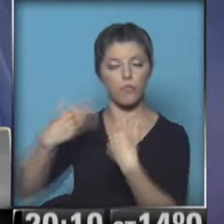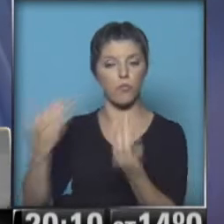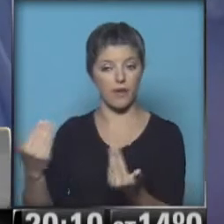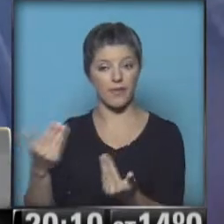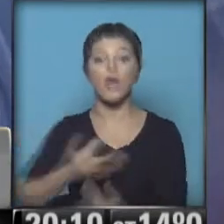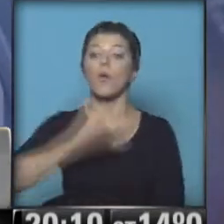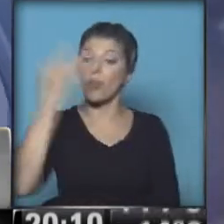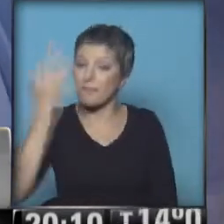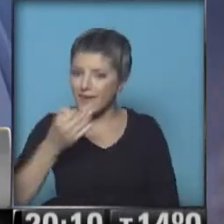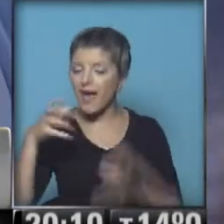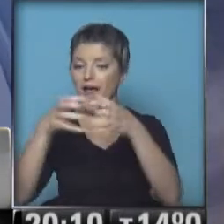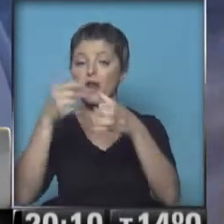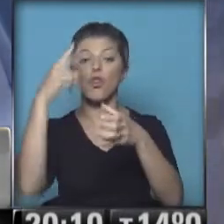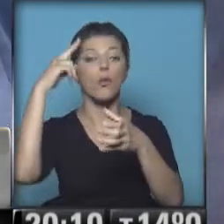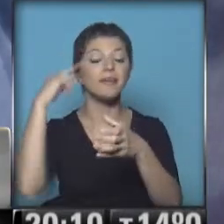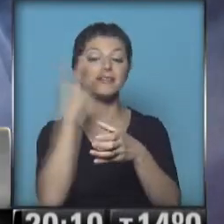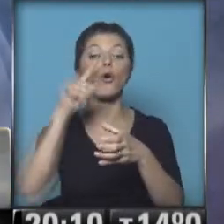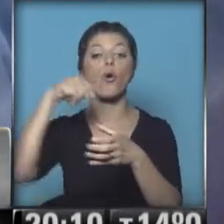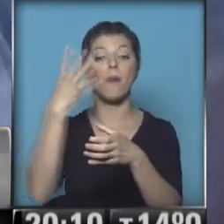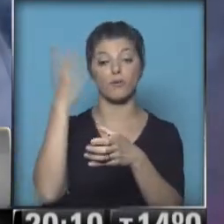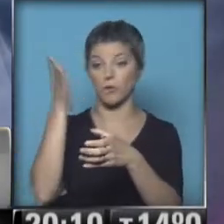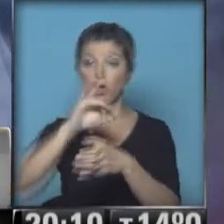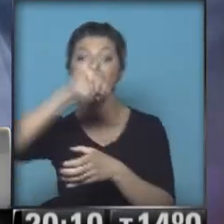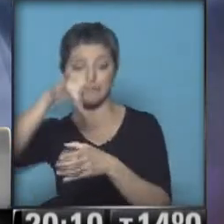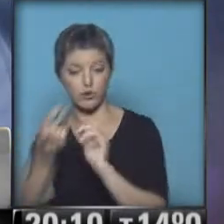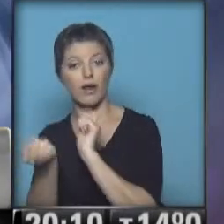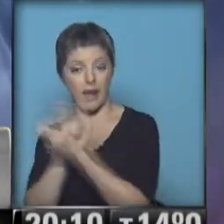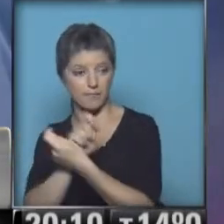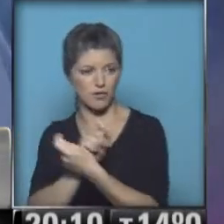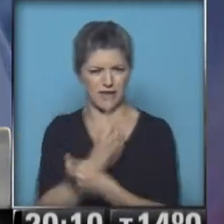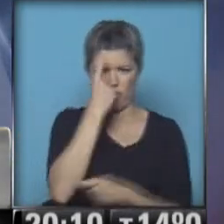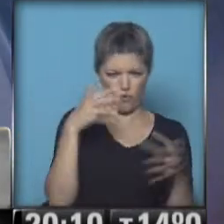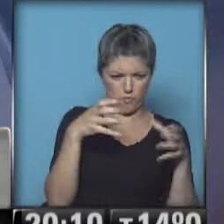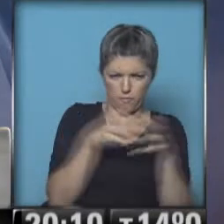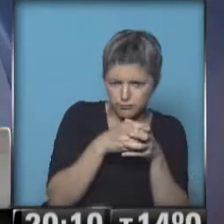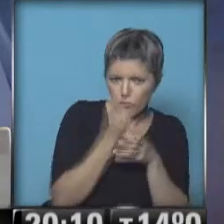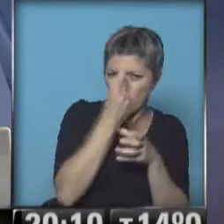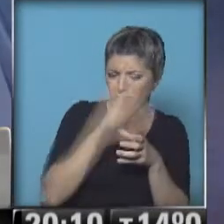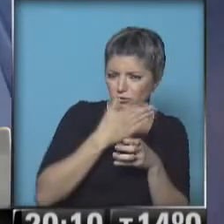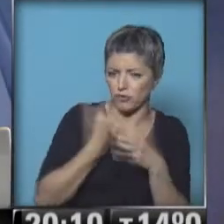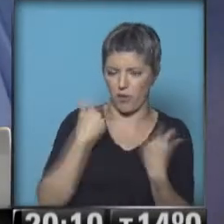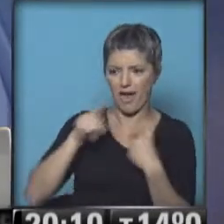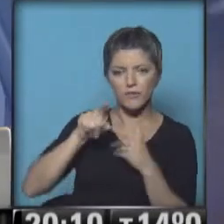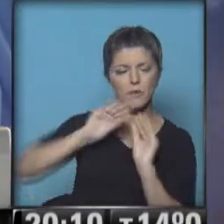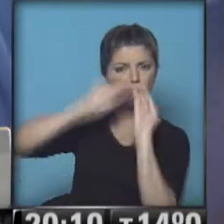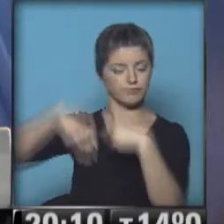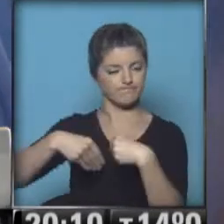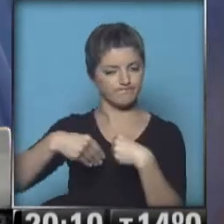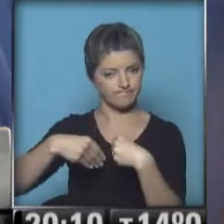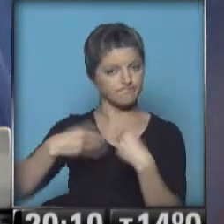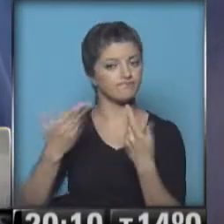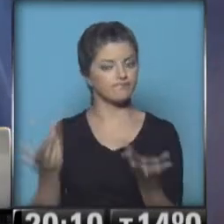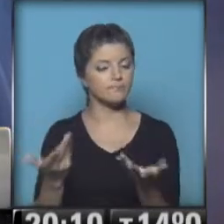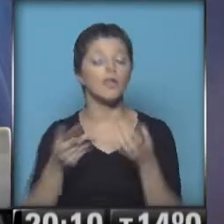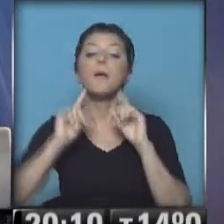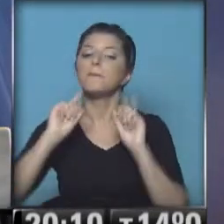de aceptación y que el 1% haga caer eso pero es muy comentado te decía pablo y cecilia por